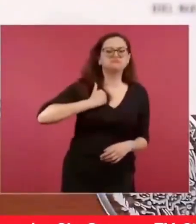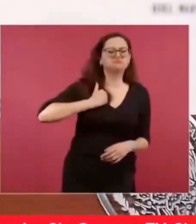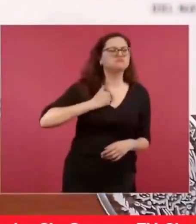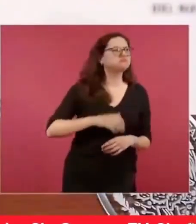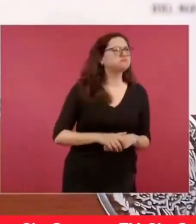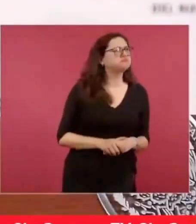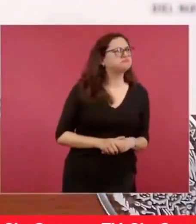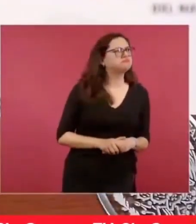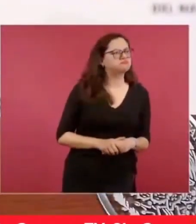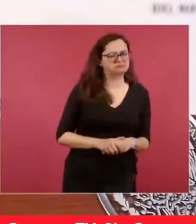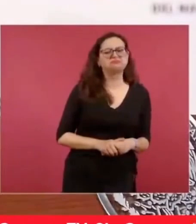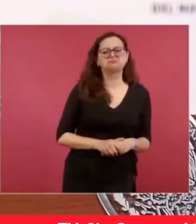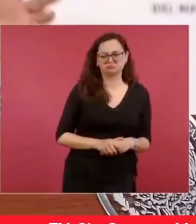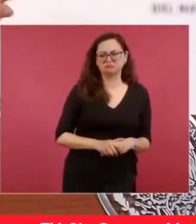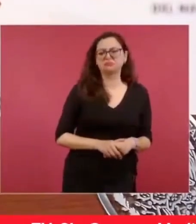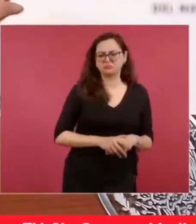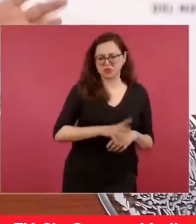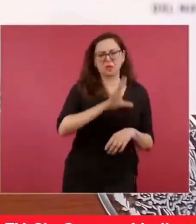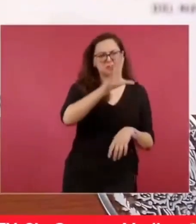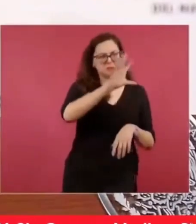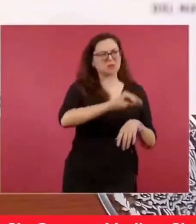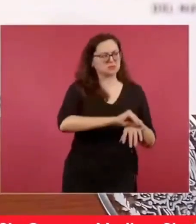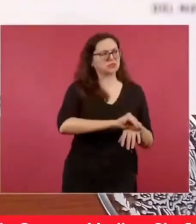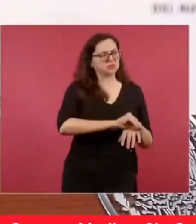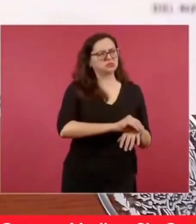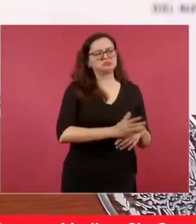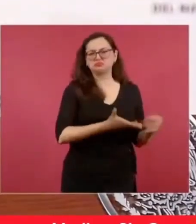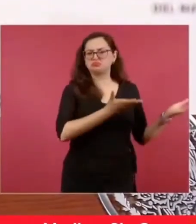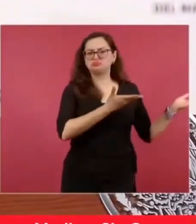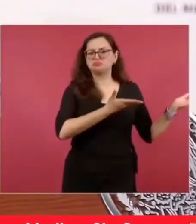Alianza con los gobiernos corruptos